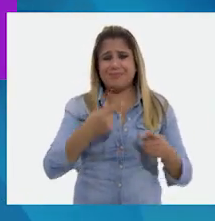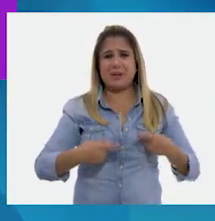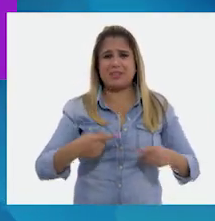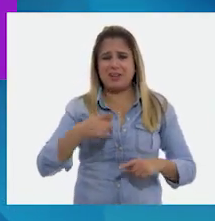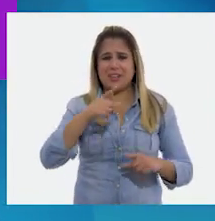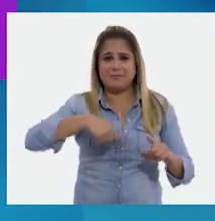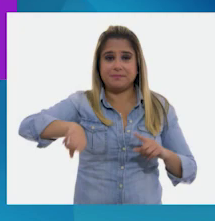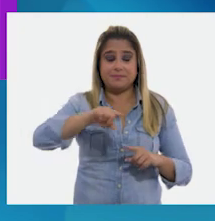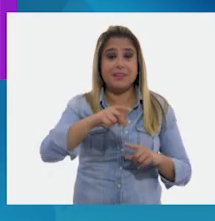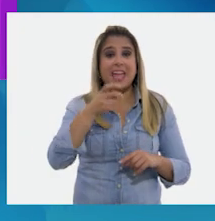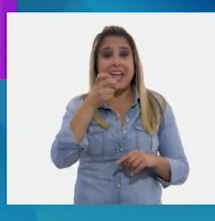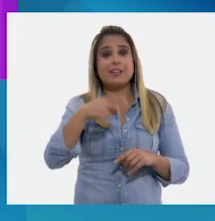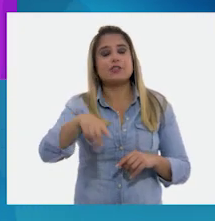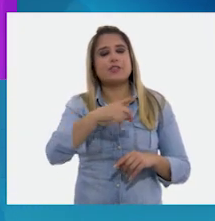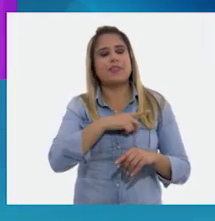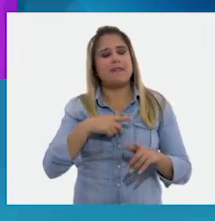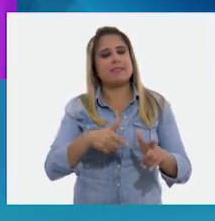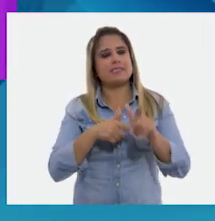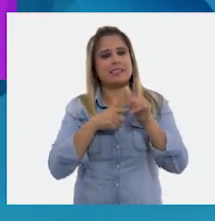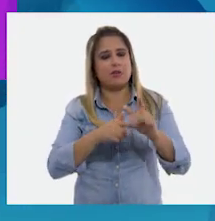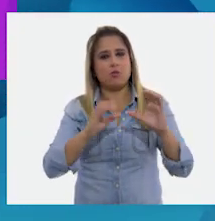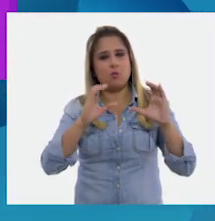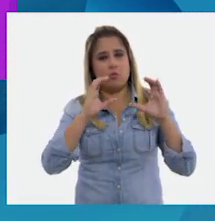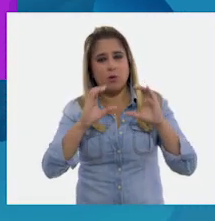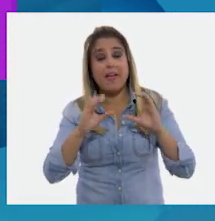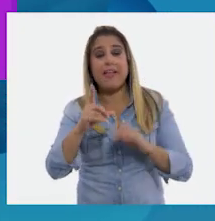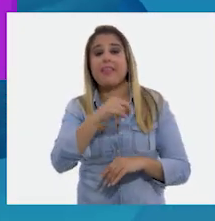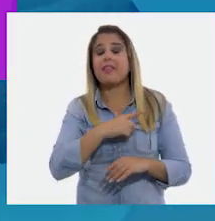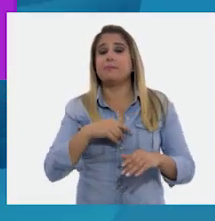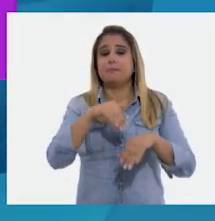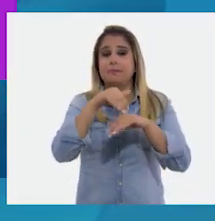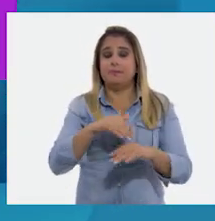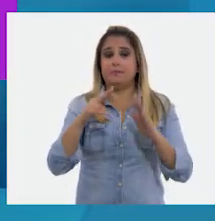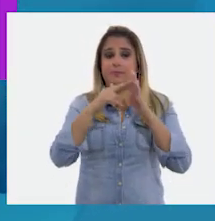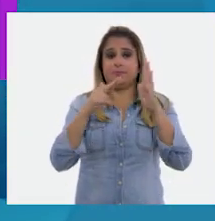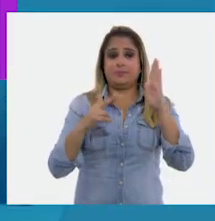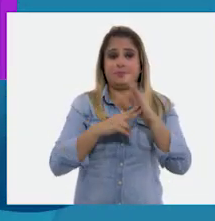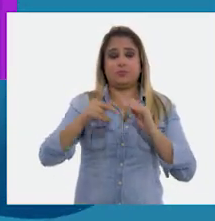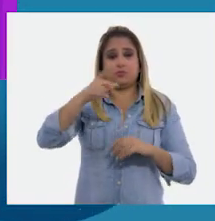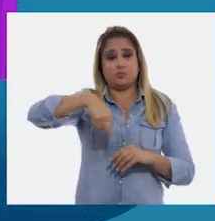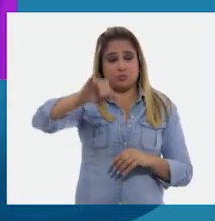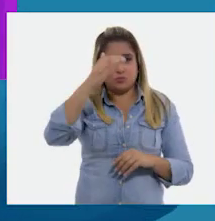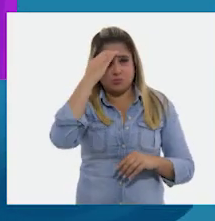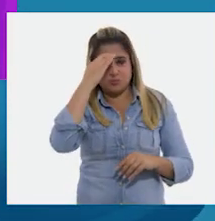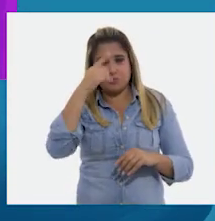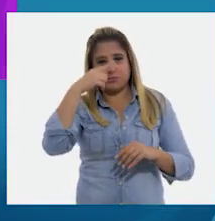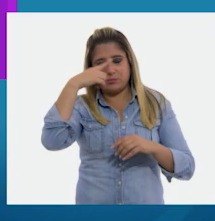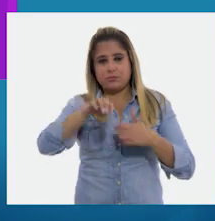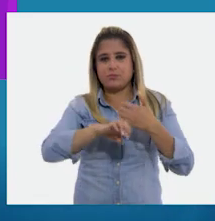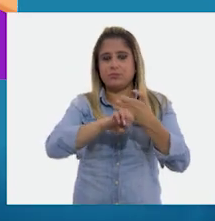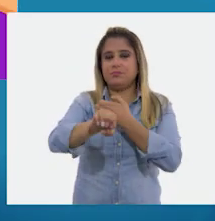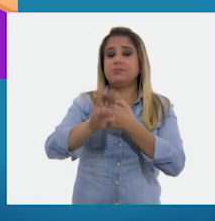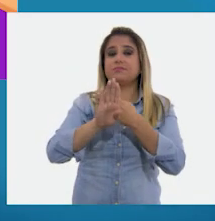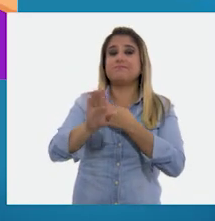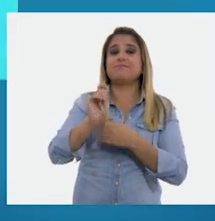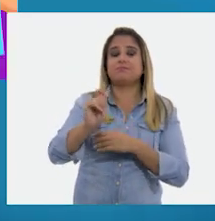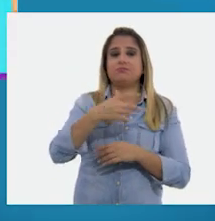personas. Por eso hay que continuar cuidándonos siguiendo las buenas prácticas que ya todos conocemos para evitar contagiarnos.